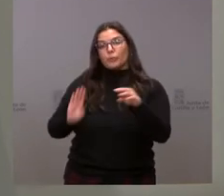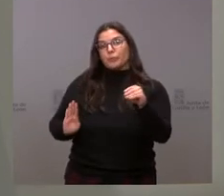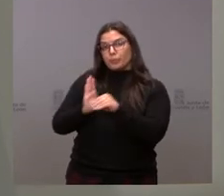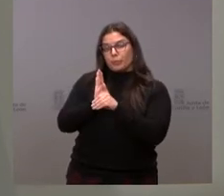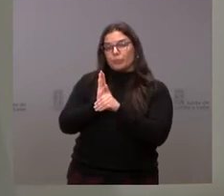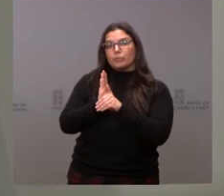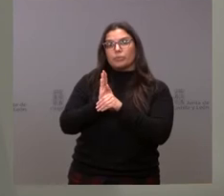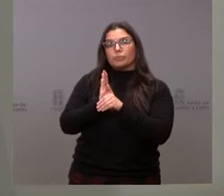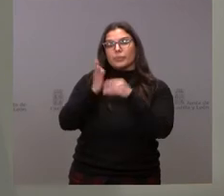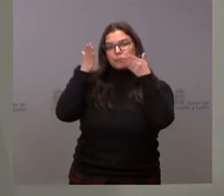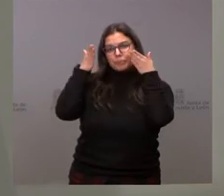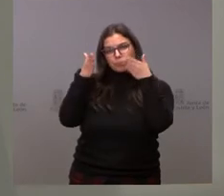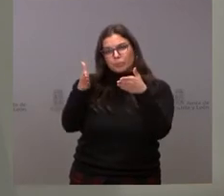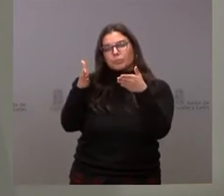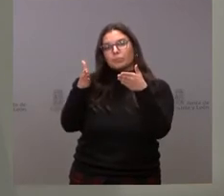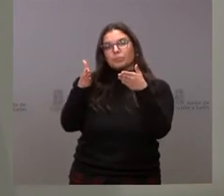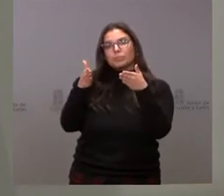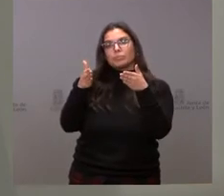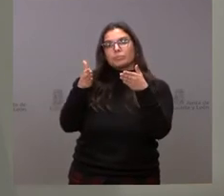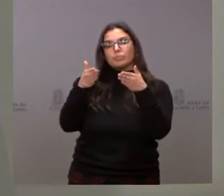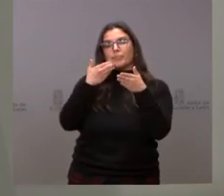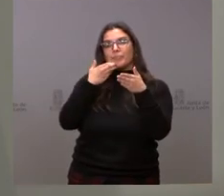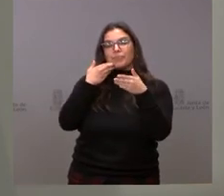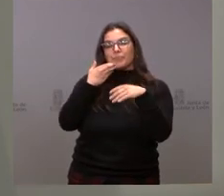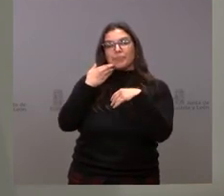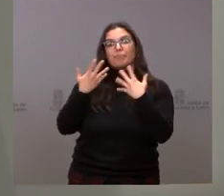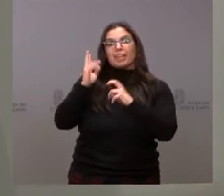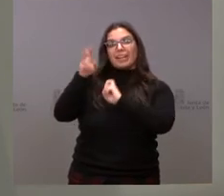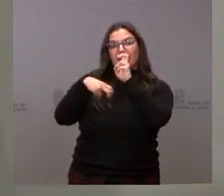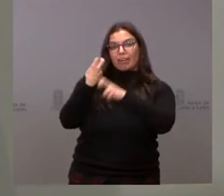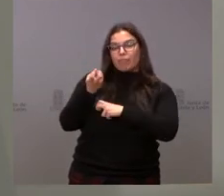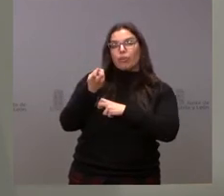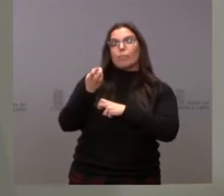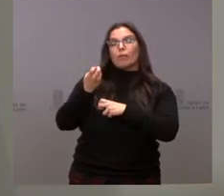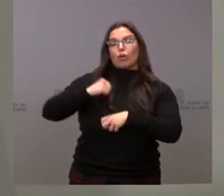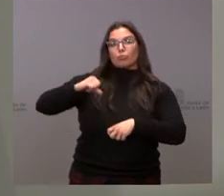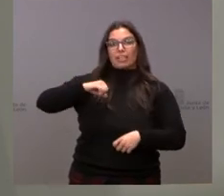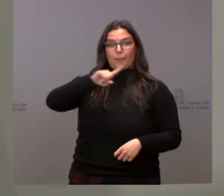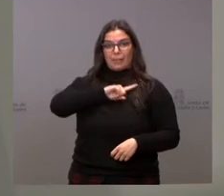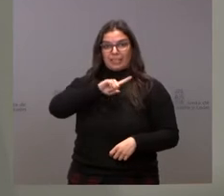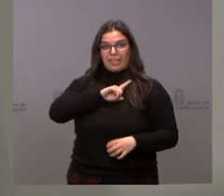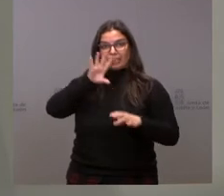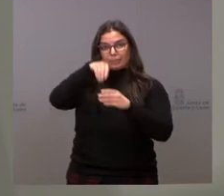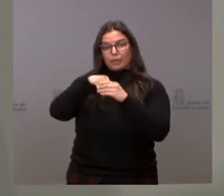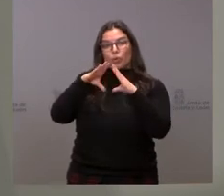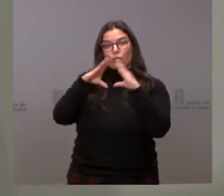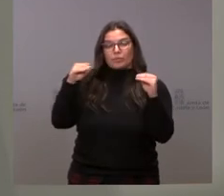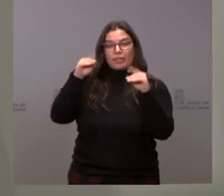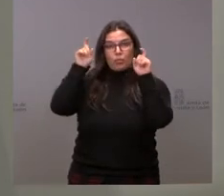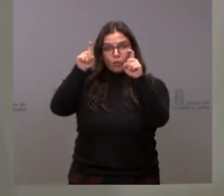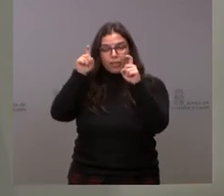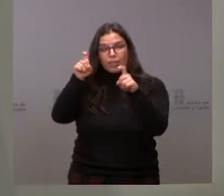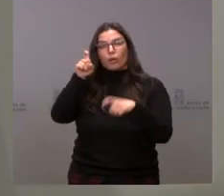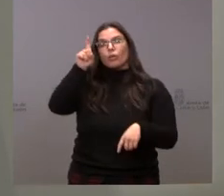se centran y se están centrando en la reforma y rehabilitación del hospital militar la facultad de educación el hospital